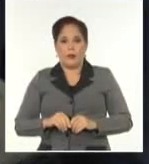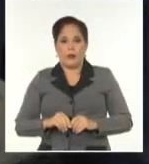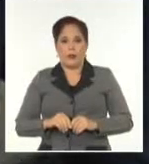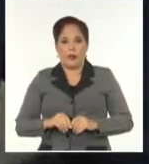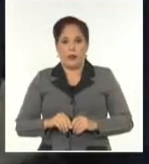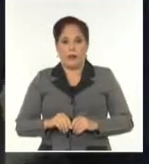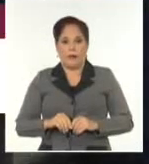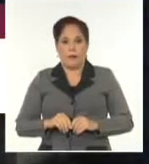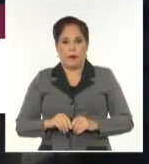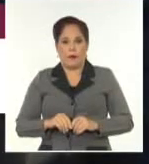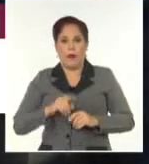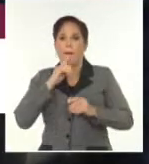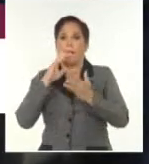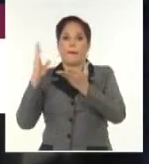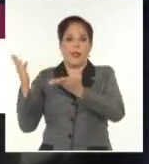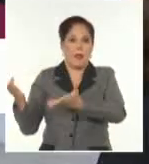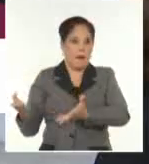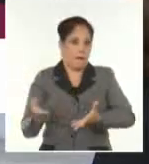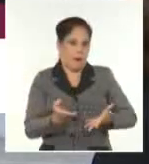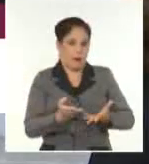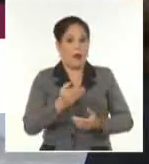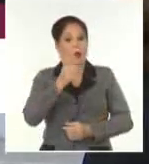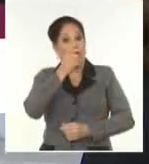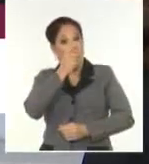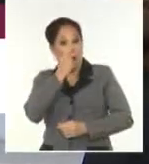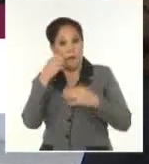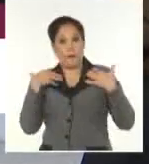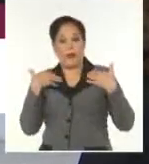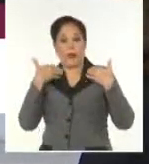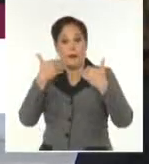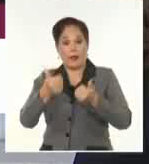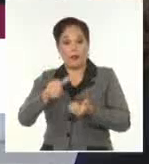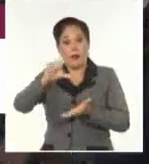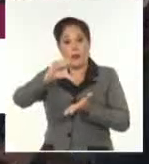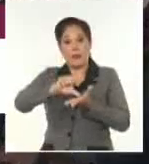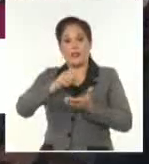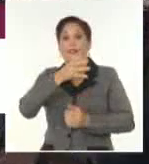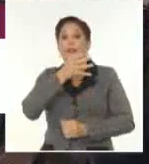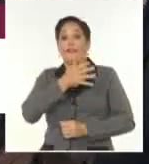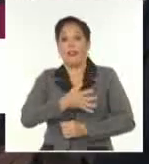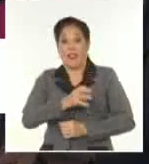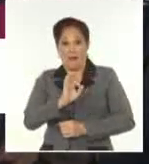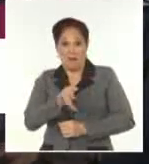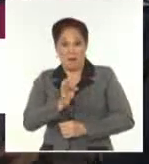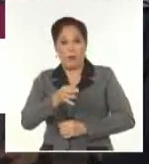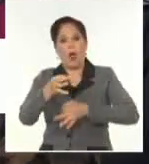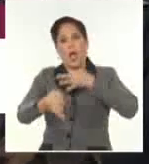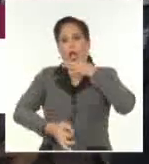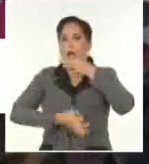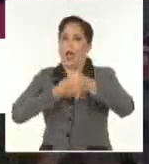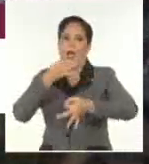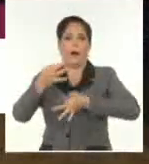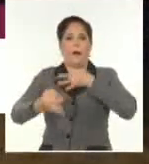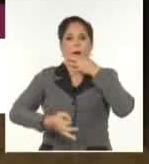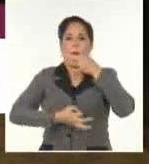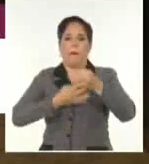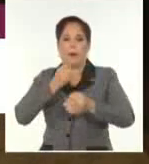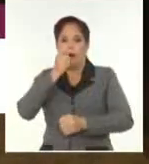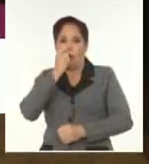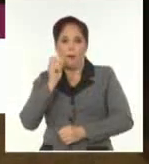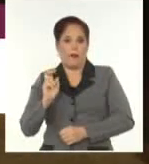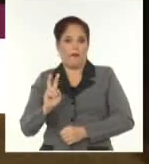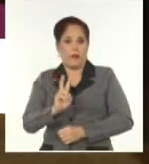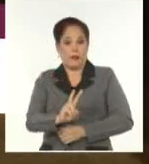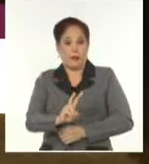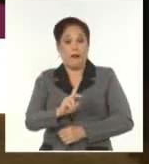Durante la bienvenida, René González Barrios, director del Centro Fidel Castro, explicó al distinguido visitante que